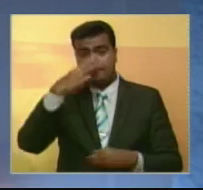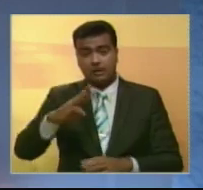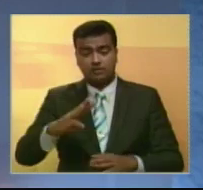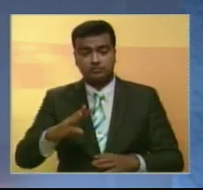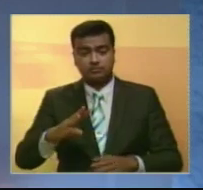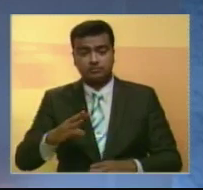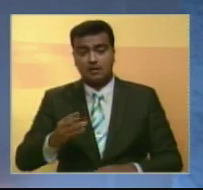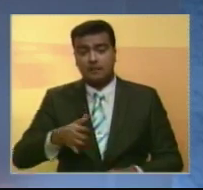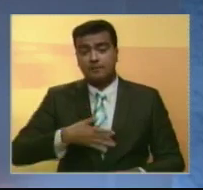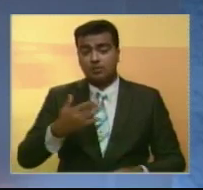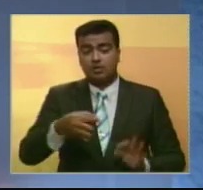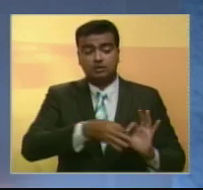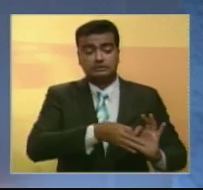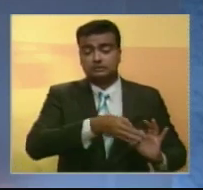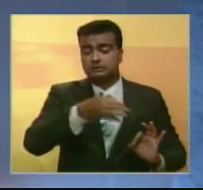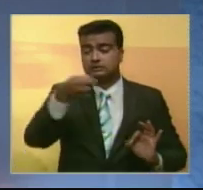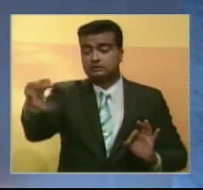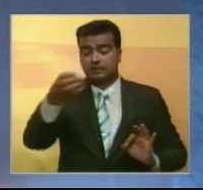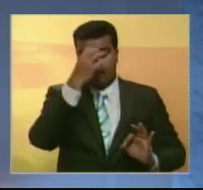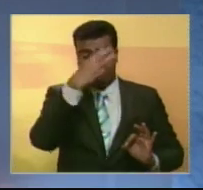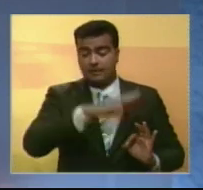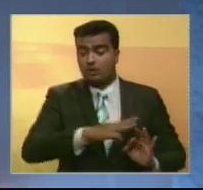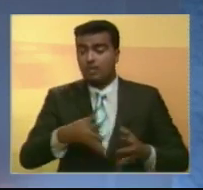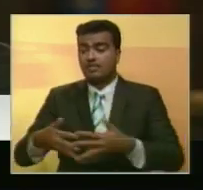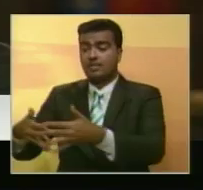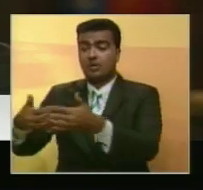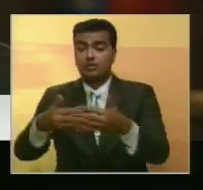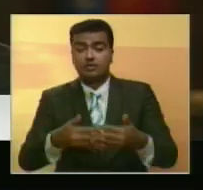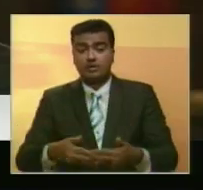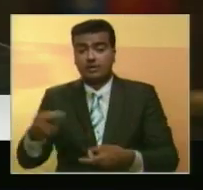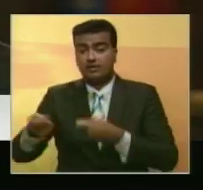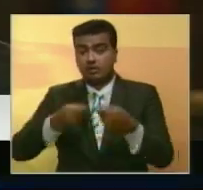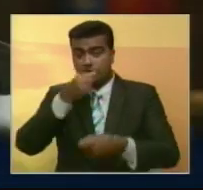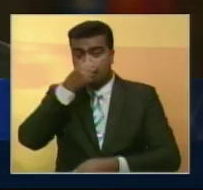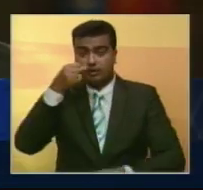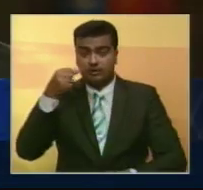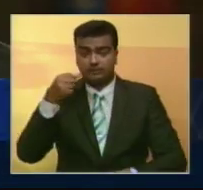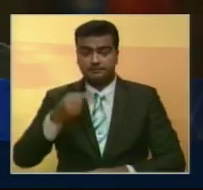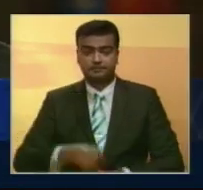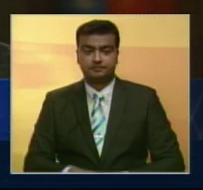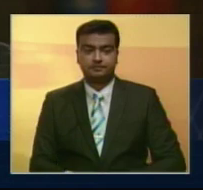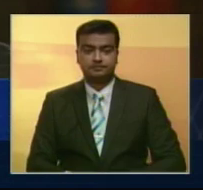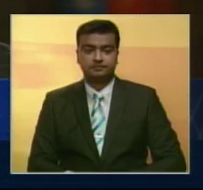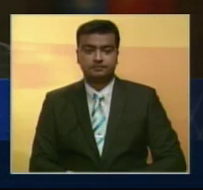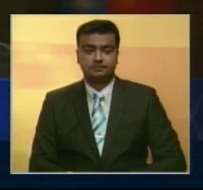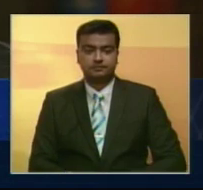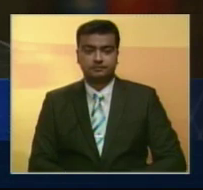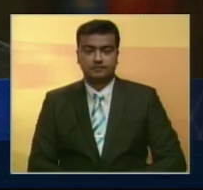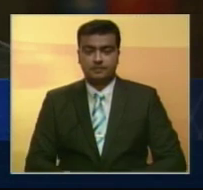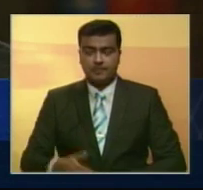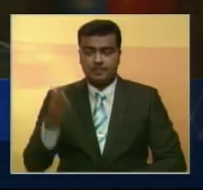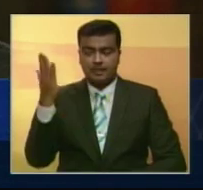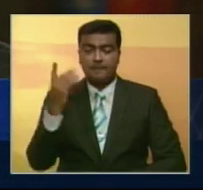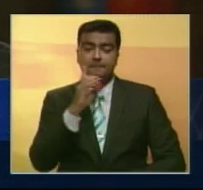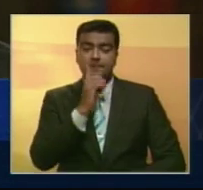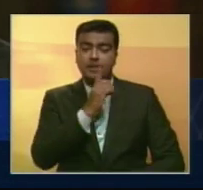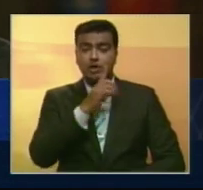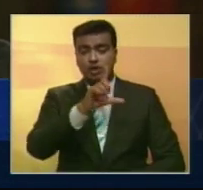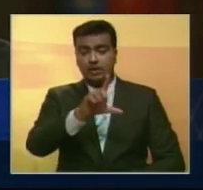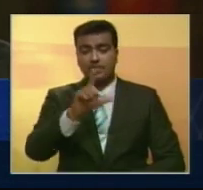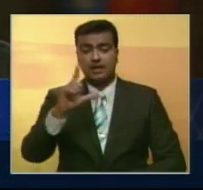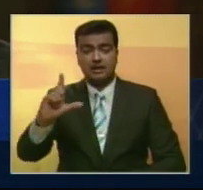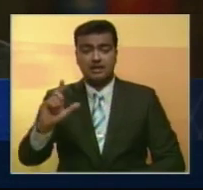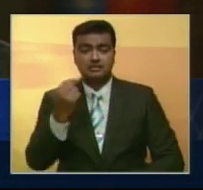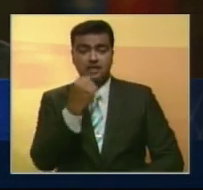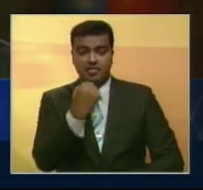la extradición del narcotraficante Joaquín El Chapo Guzmán. La Procuradora de Justicia estadounidense Loretta Lynch afirmó que